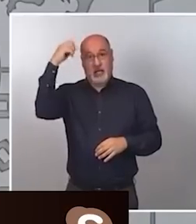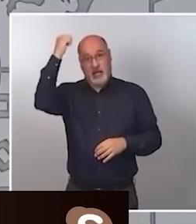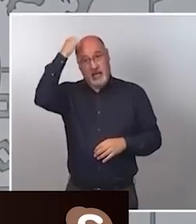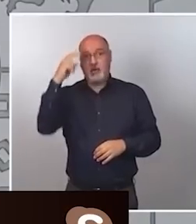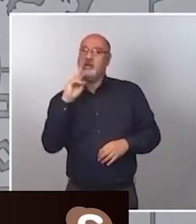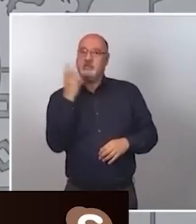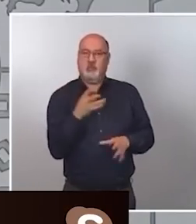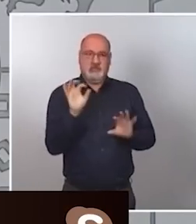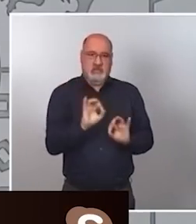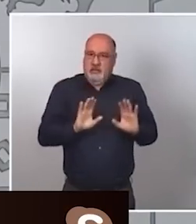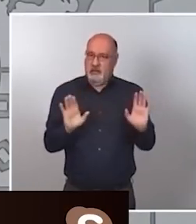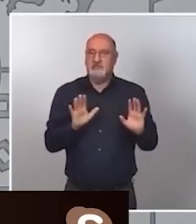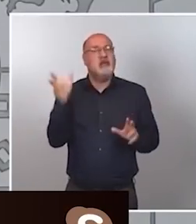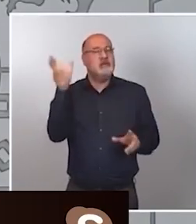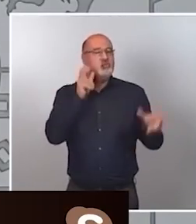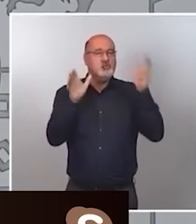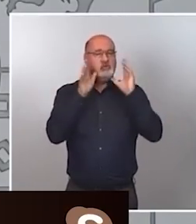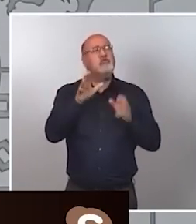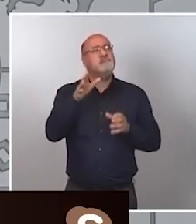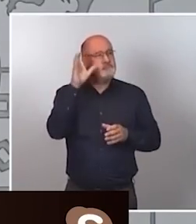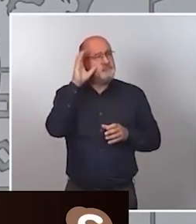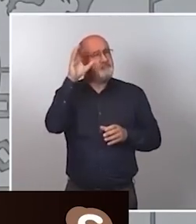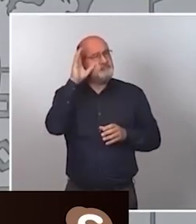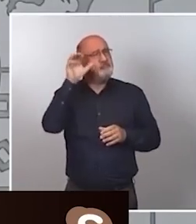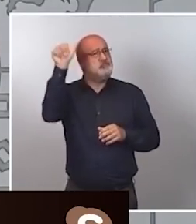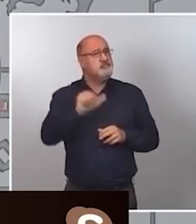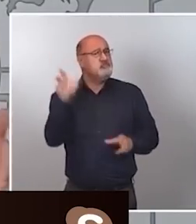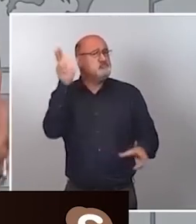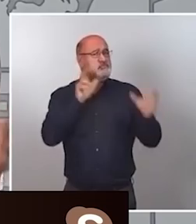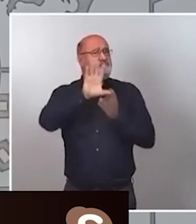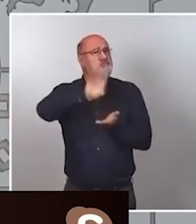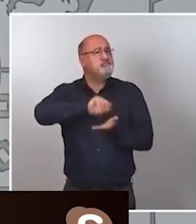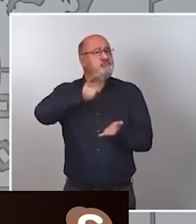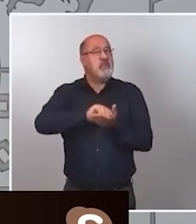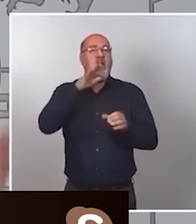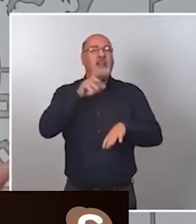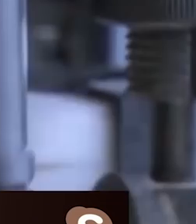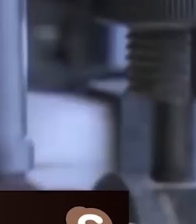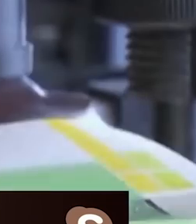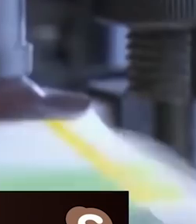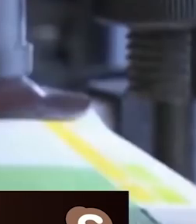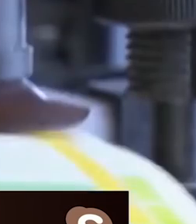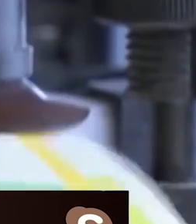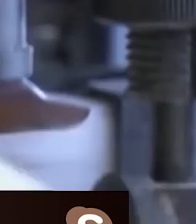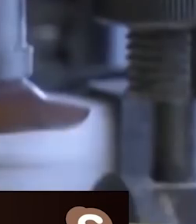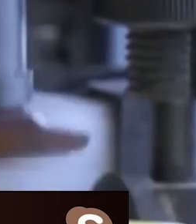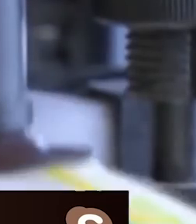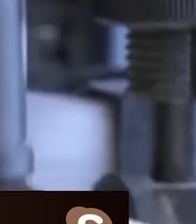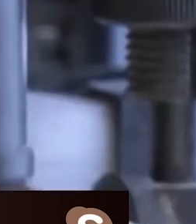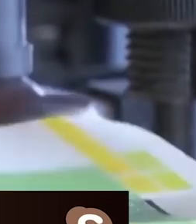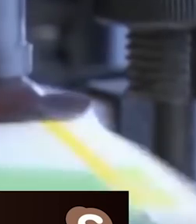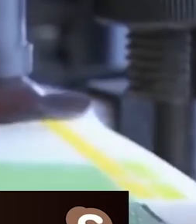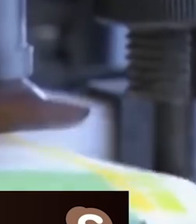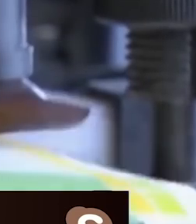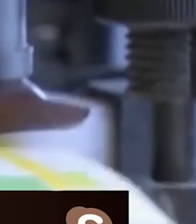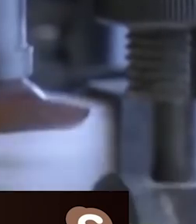que además España registró en el año 2020 la mayor recesión de su historia, del 11%, con una caída del PIB